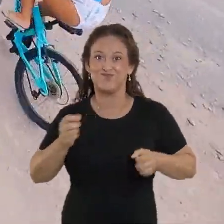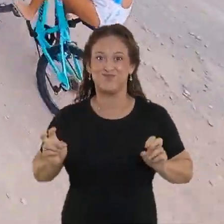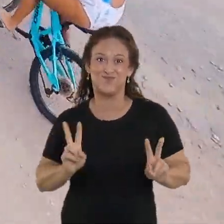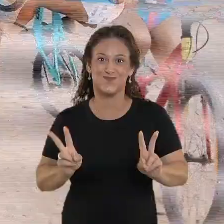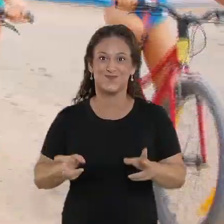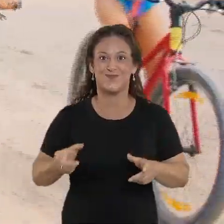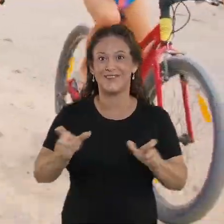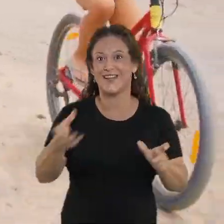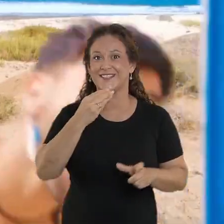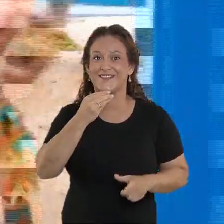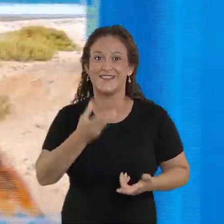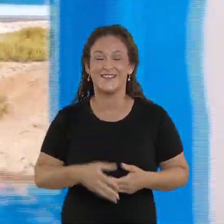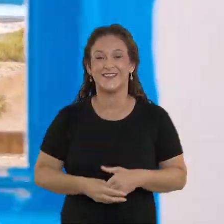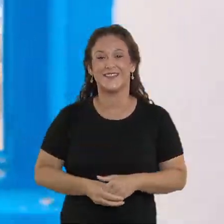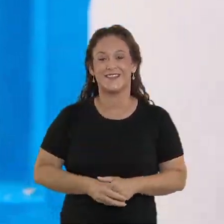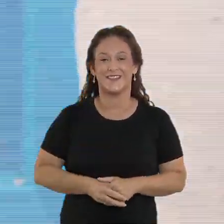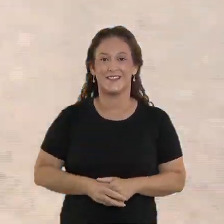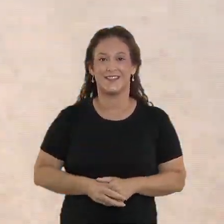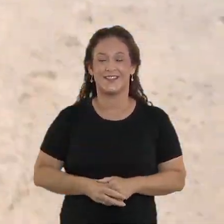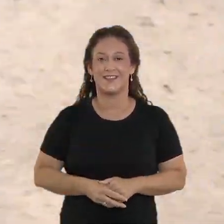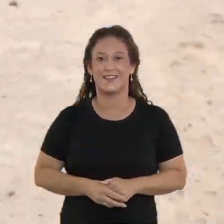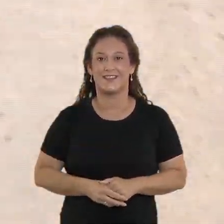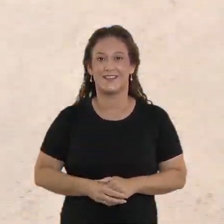single, Happy People.